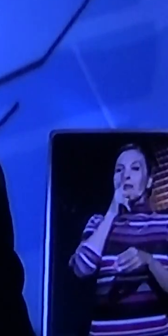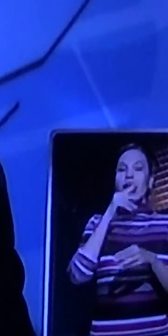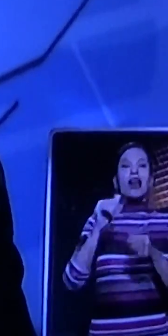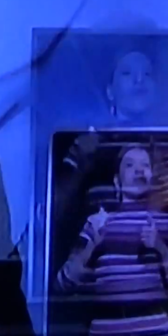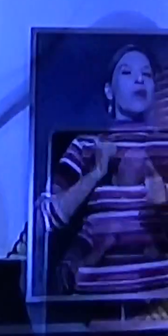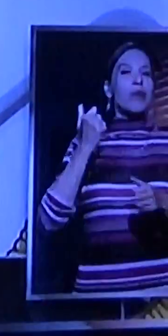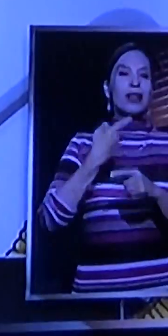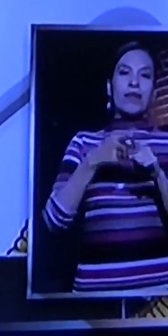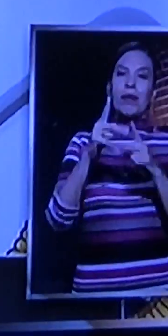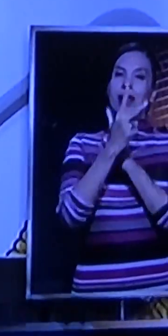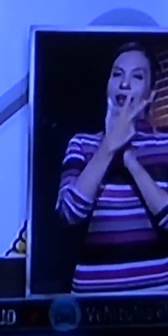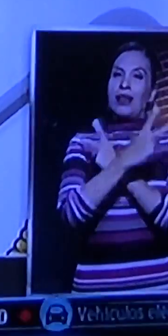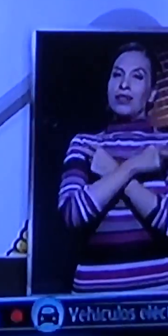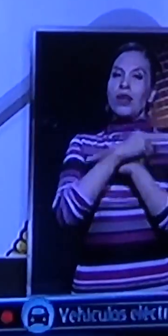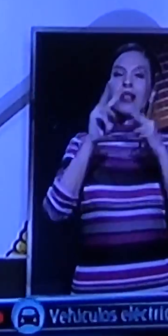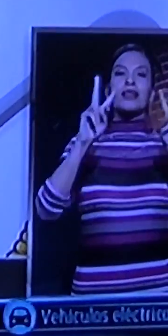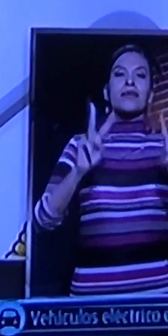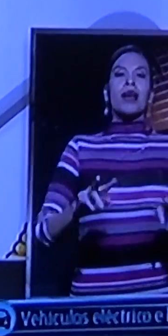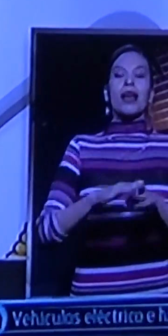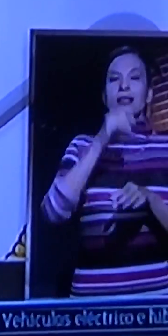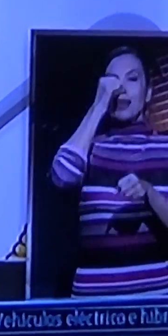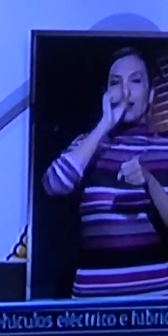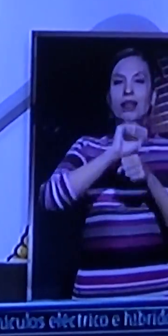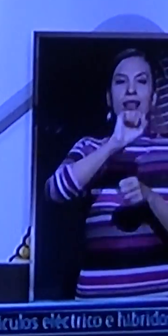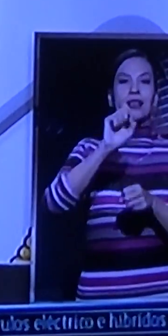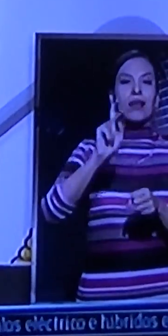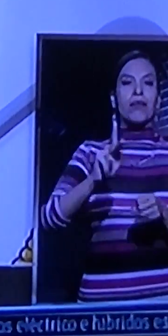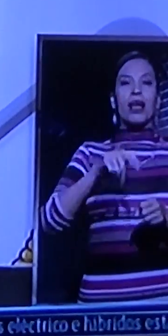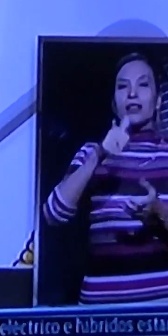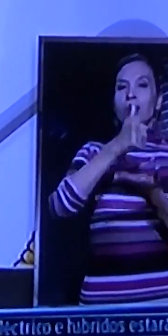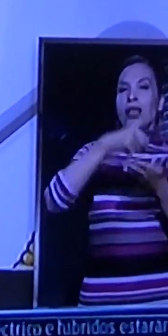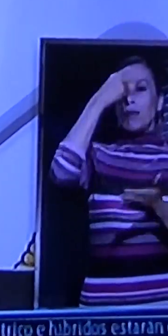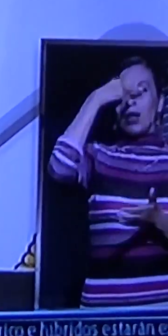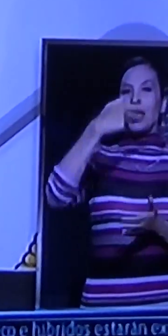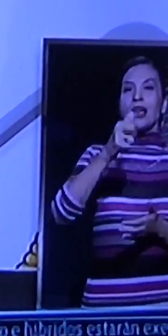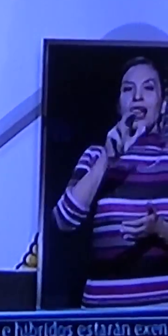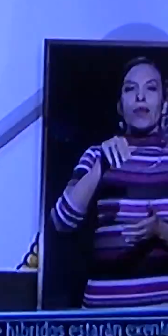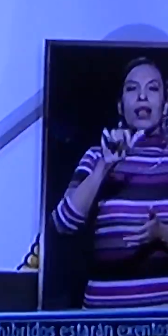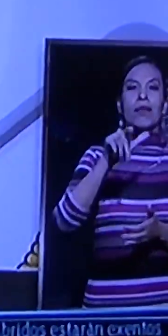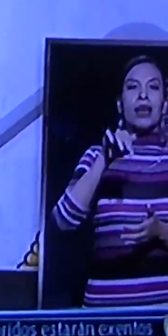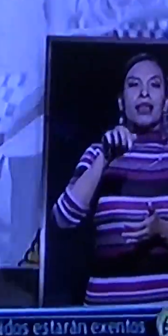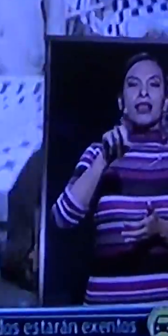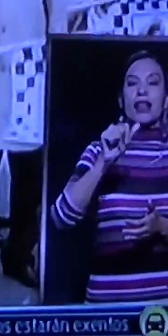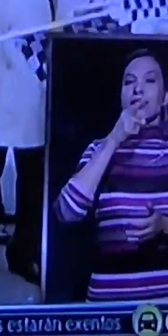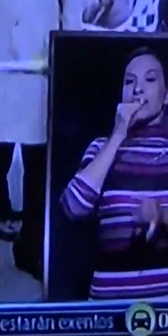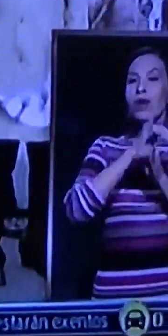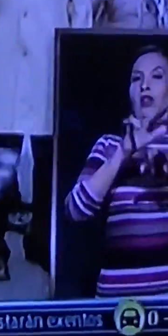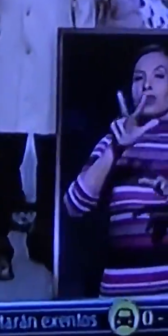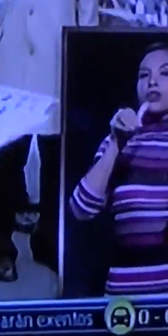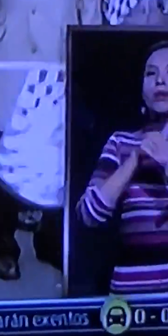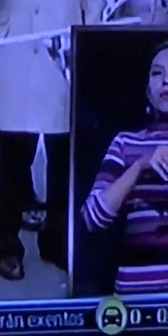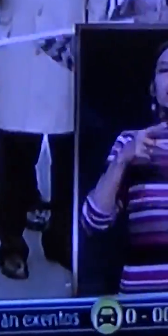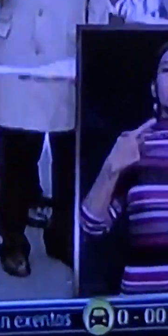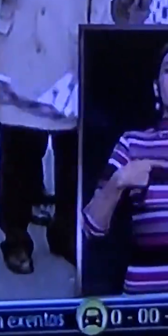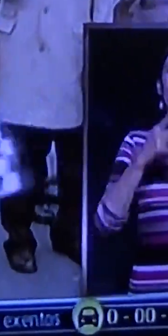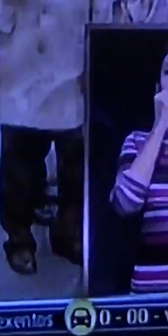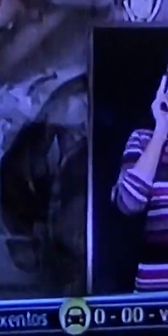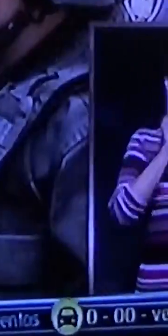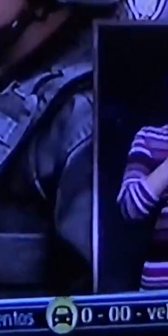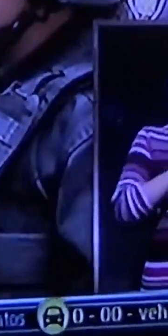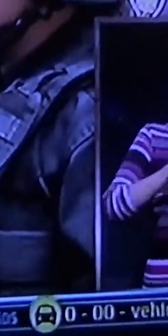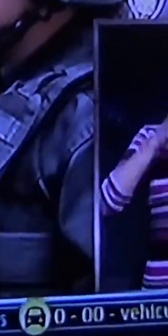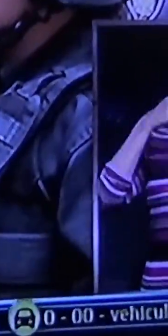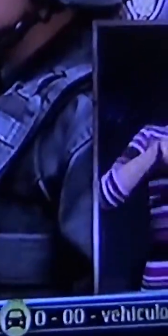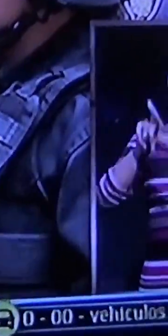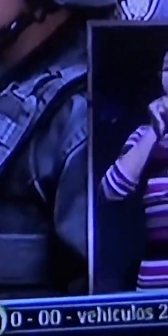verano. El secretario de Seguridad Pública de la Ciudad de México, Irán Almeida, informó que más de 18 mil policías vigilarán a partir del lunes